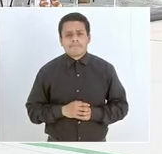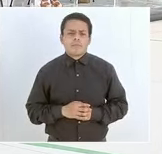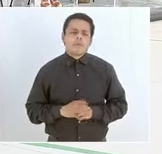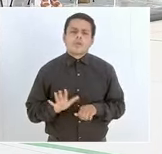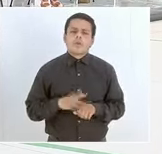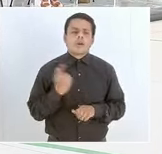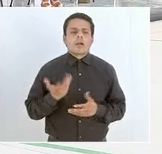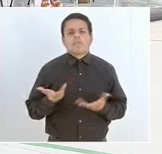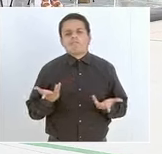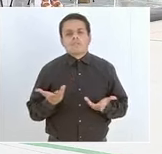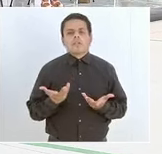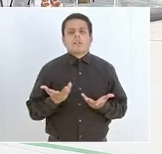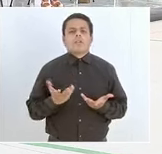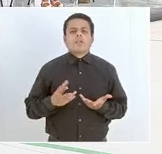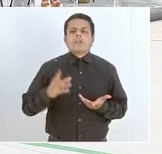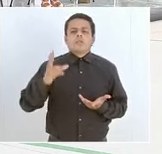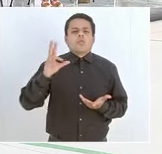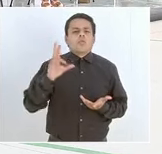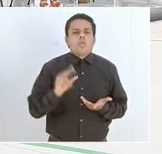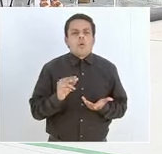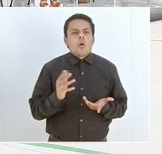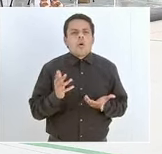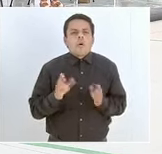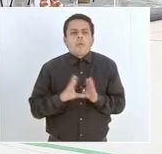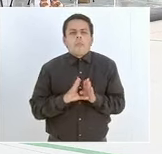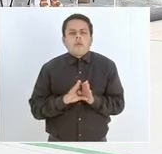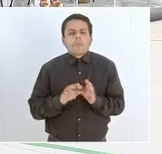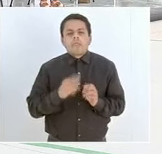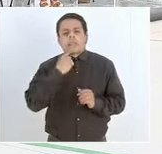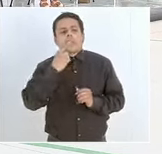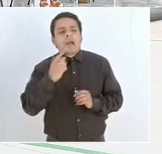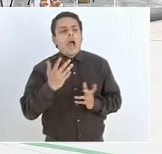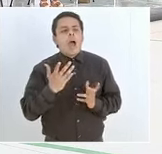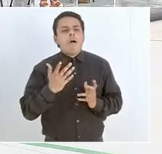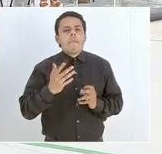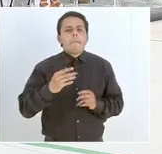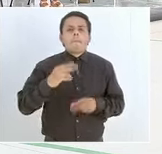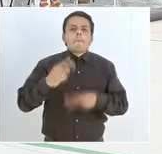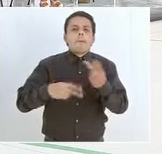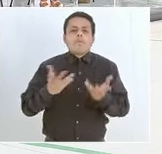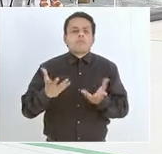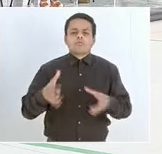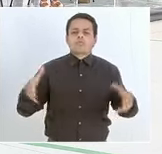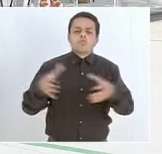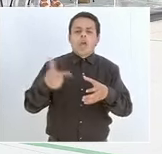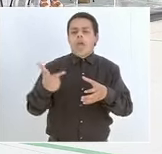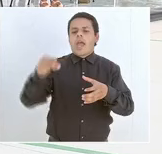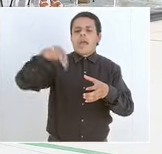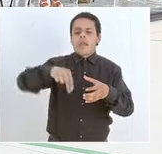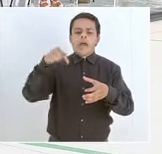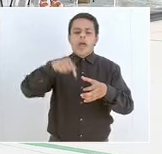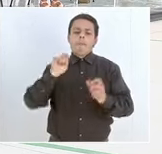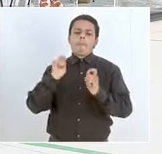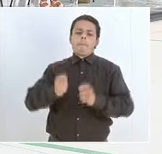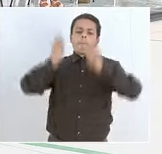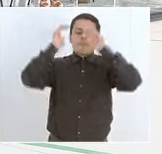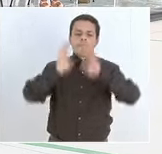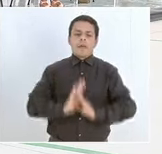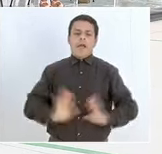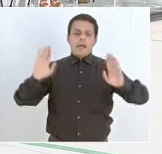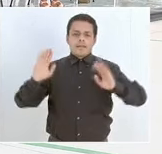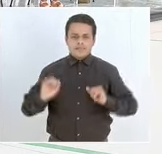Porque no se trataba nada más de decir, vamos a crear la Guardia Nacional,